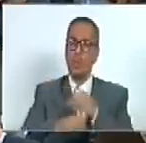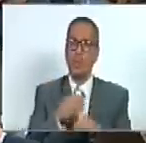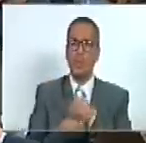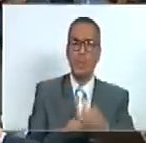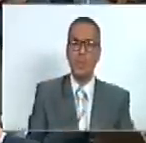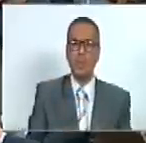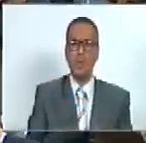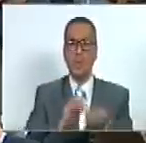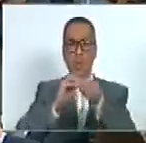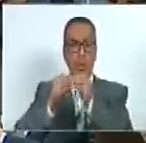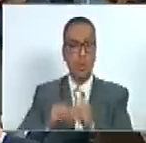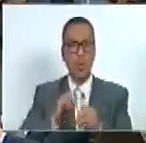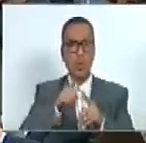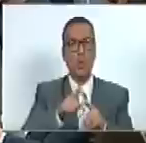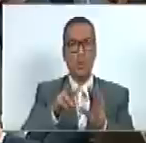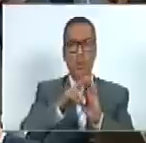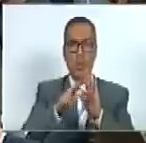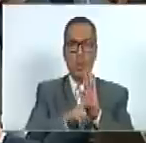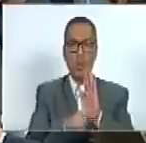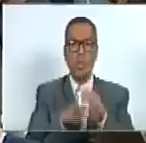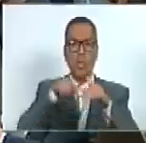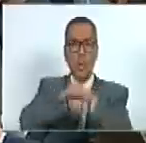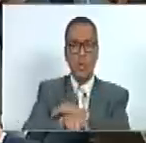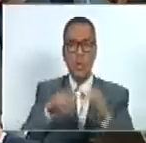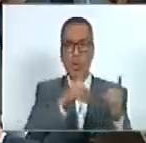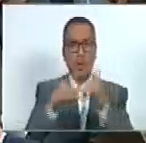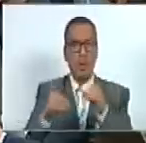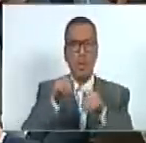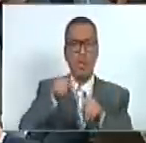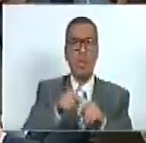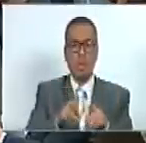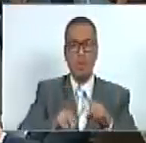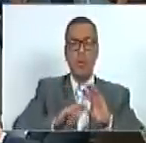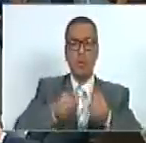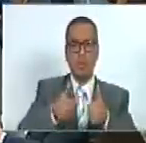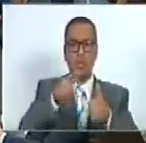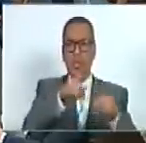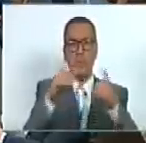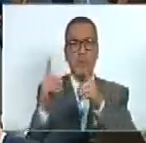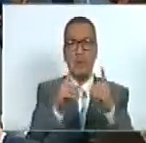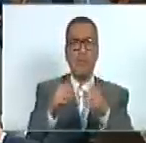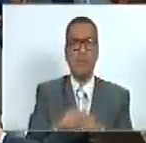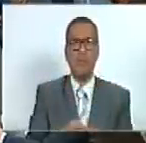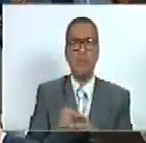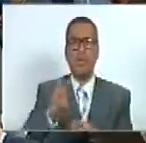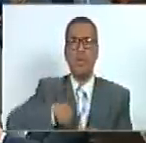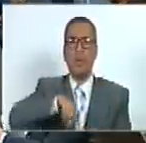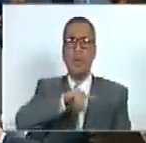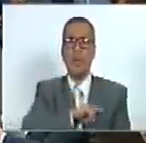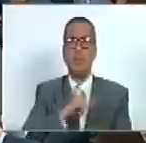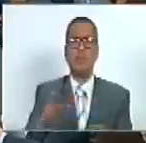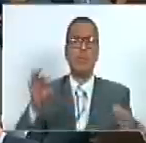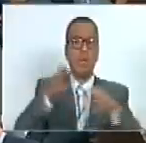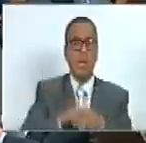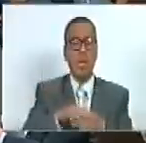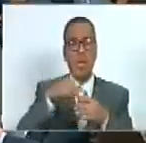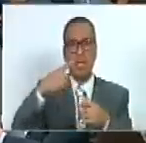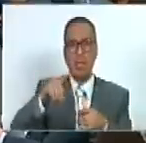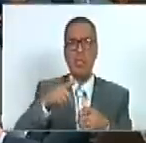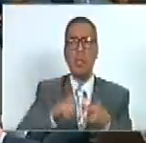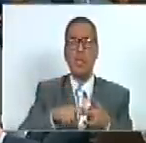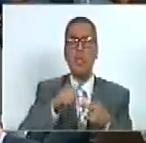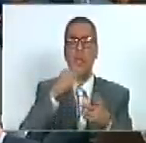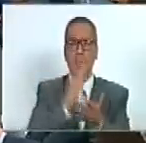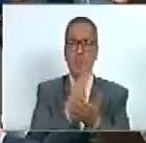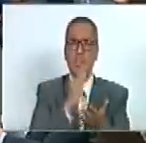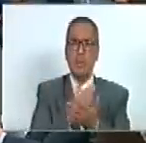la adecuación al reglamento de interior y debates y esto pueda activarse estas discusiones. Nosotros desde la Alianza Democrática vamos a